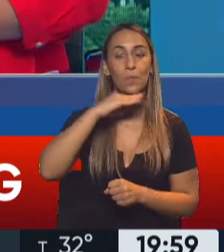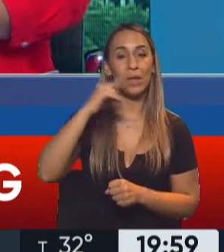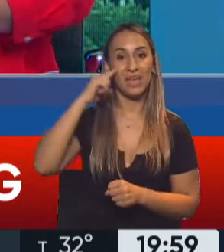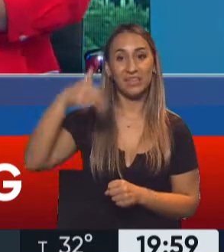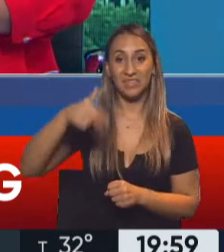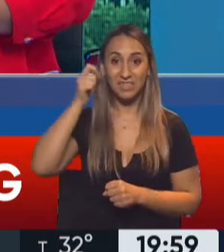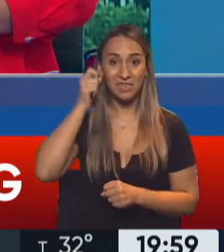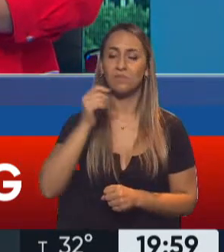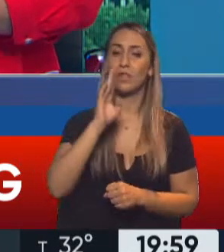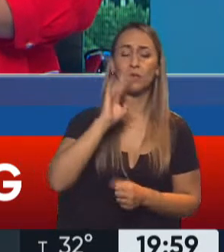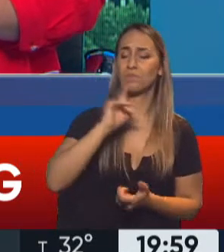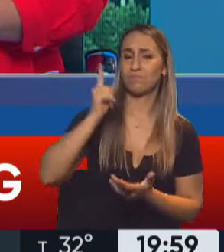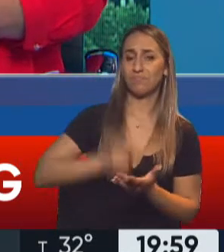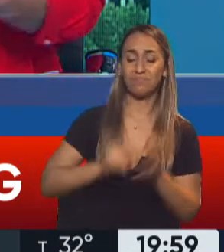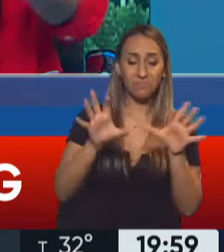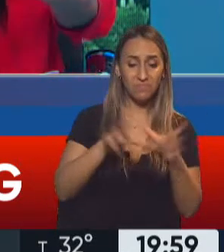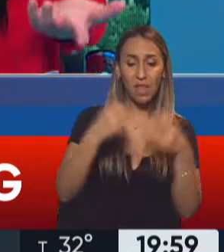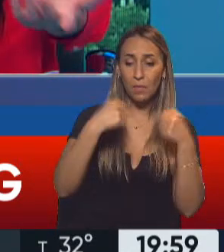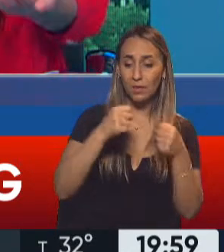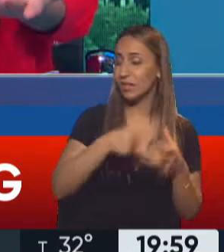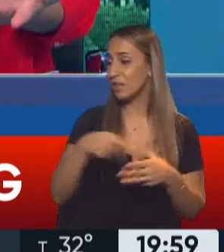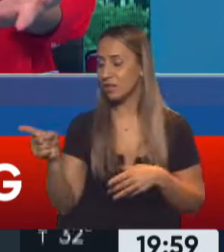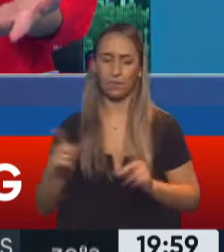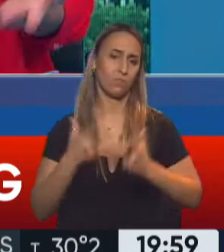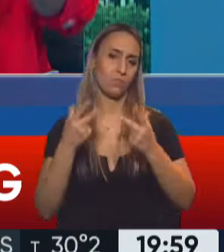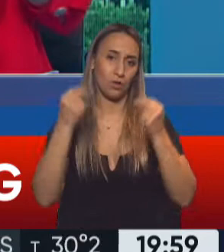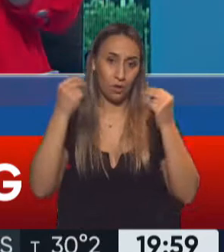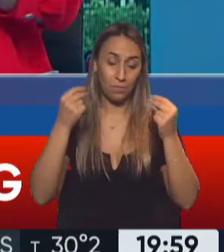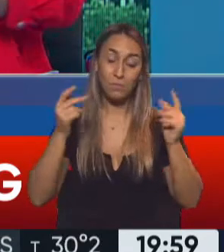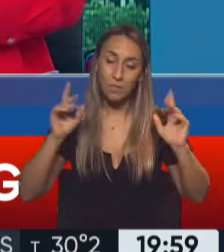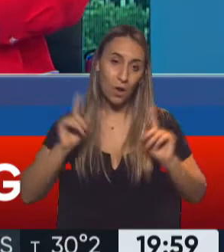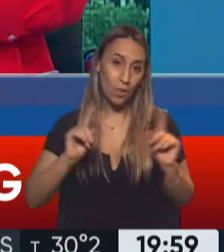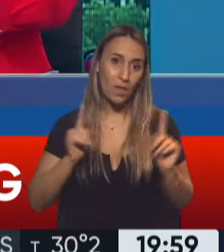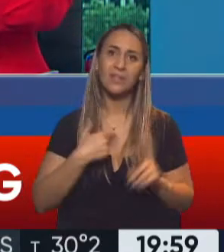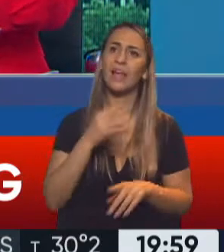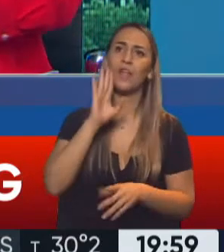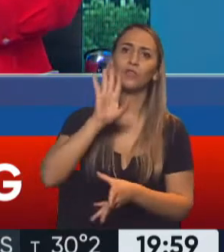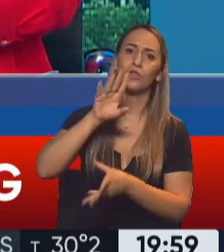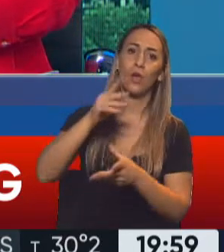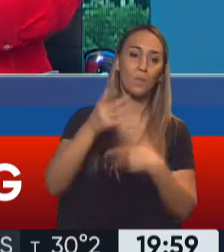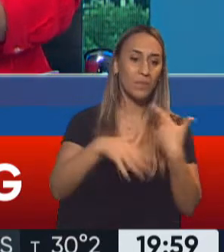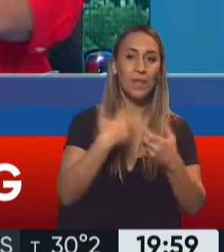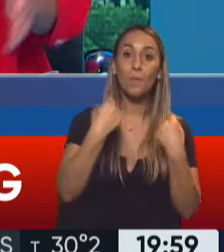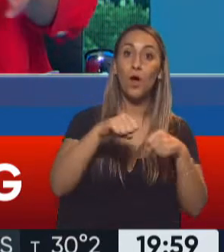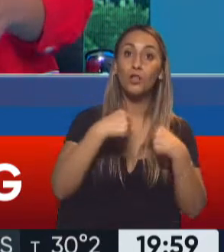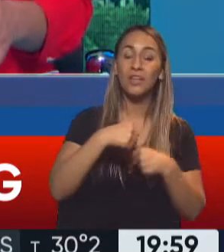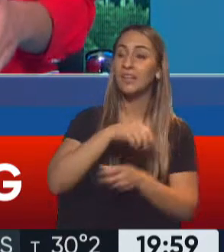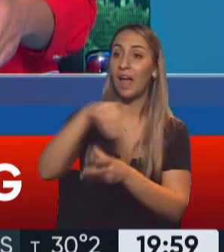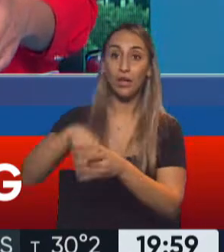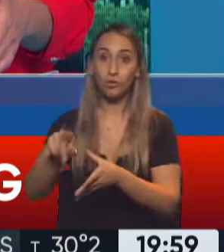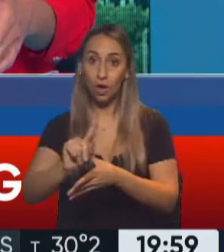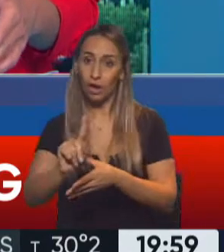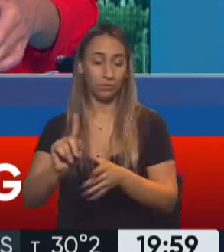ningún delegado a estos Juegos. Esto no quiere decir que no vayan a participar los deportistas. De hecho,